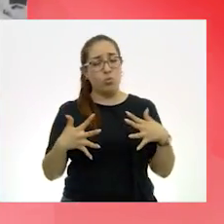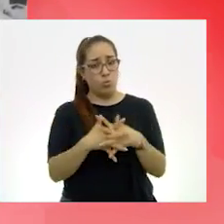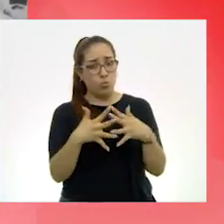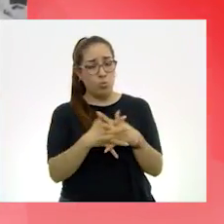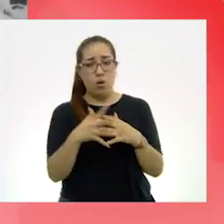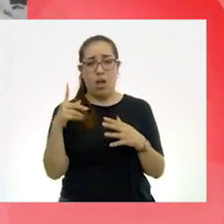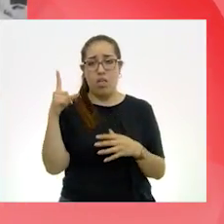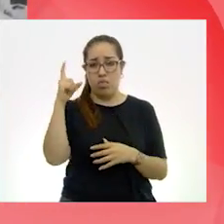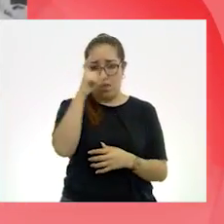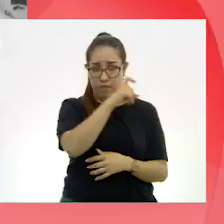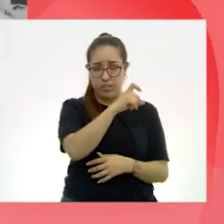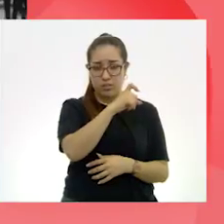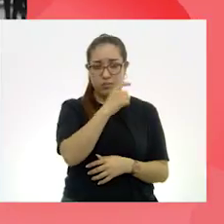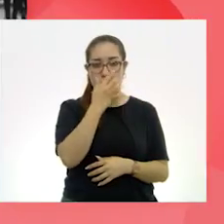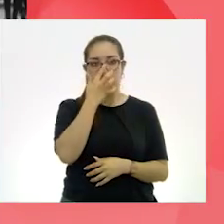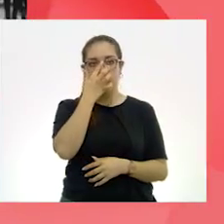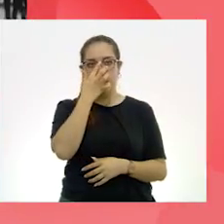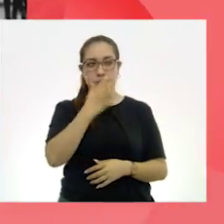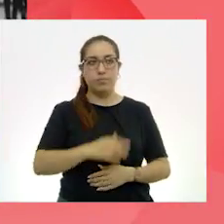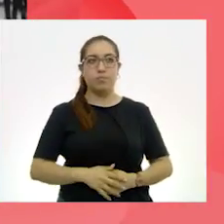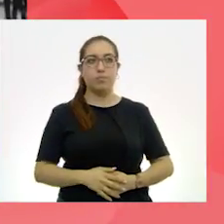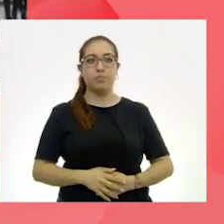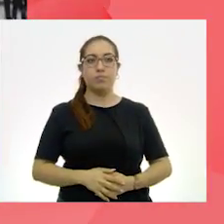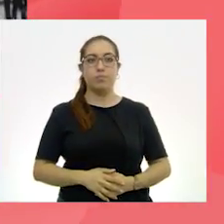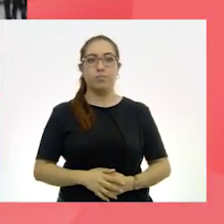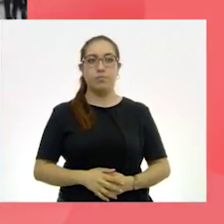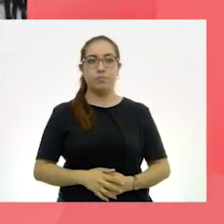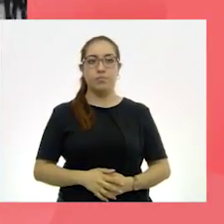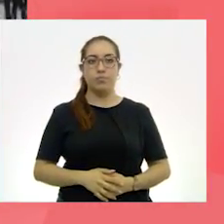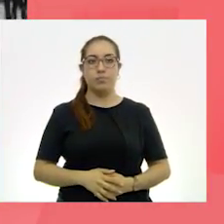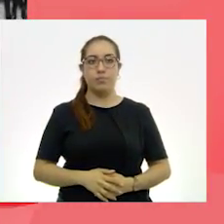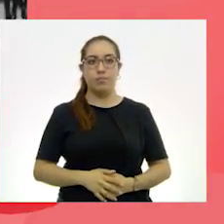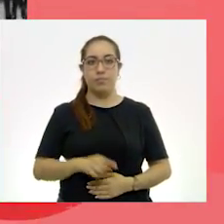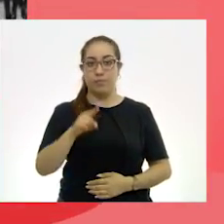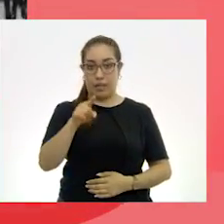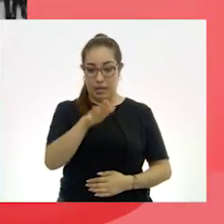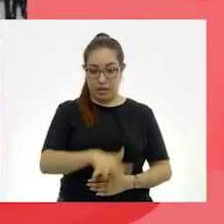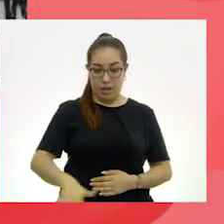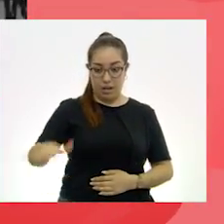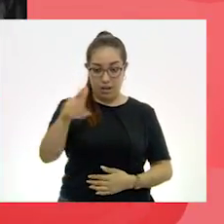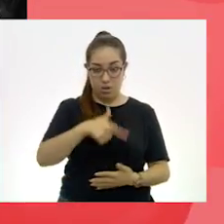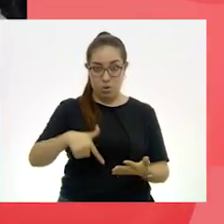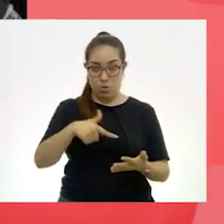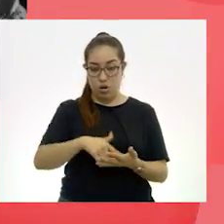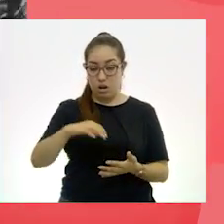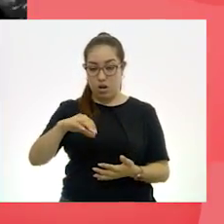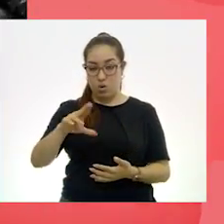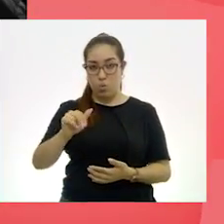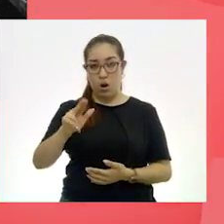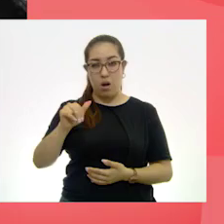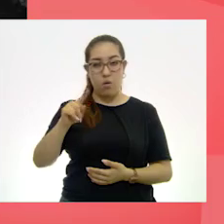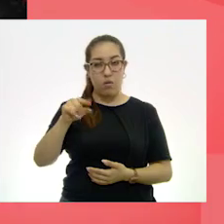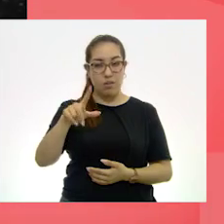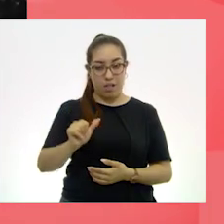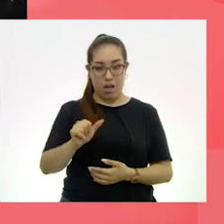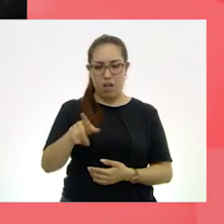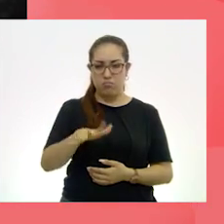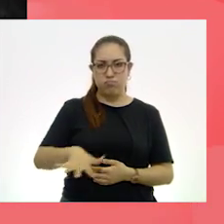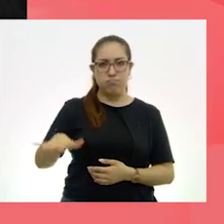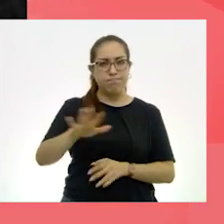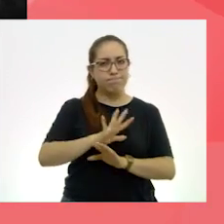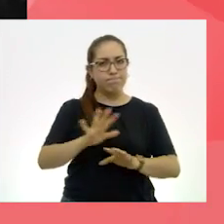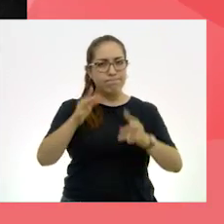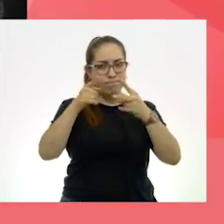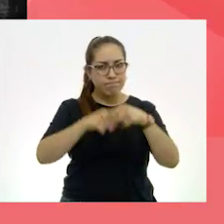también podemos ver que allí, en el sitio y la toma de Cuautla, ya aparecen contingentes